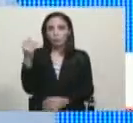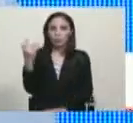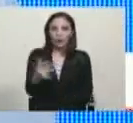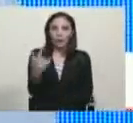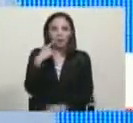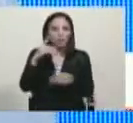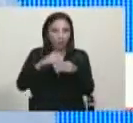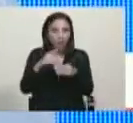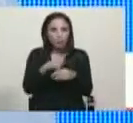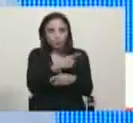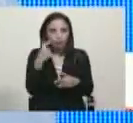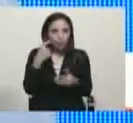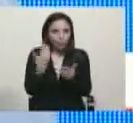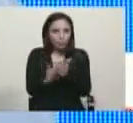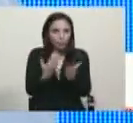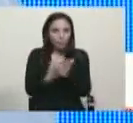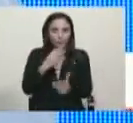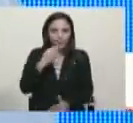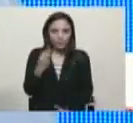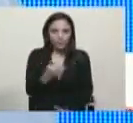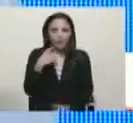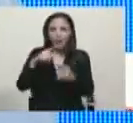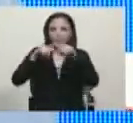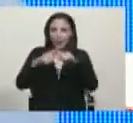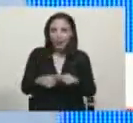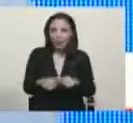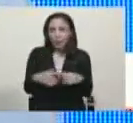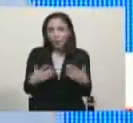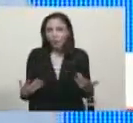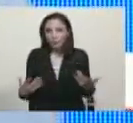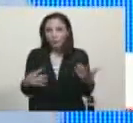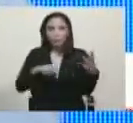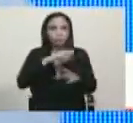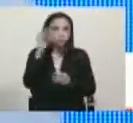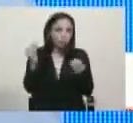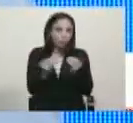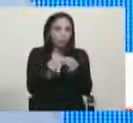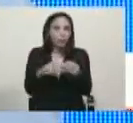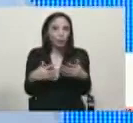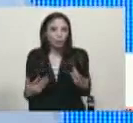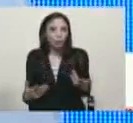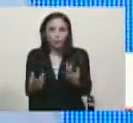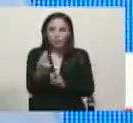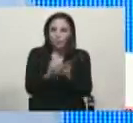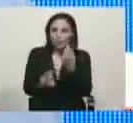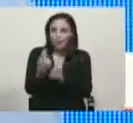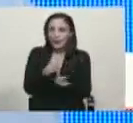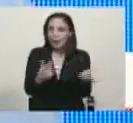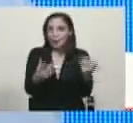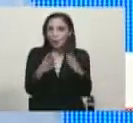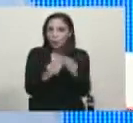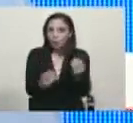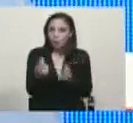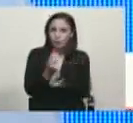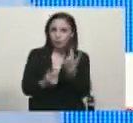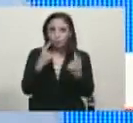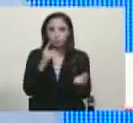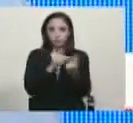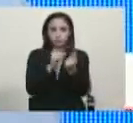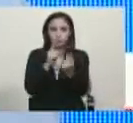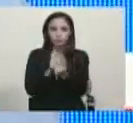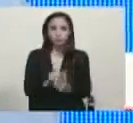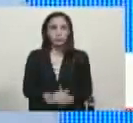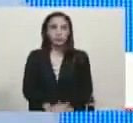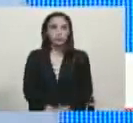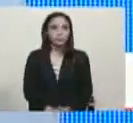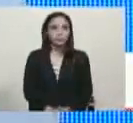Datos para que veamos cuánto cuesta en la globalidad lo que se invierte para esa consulta.